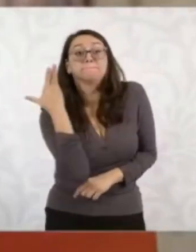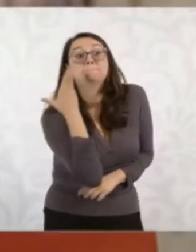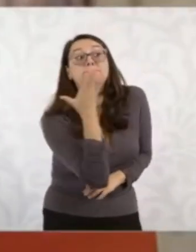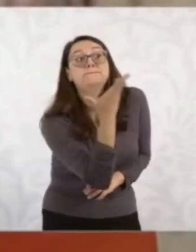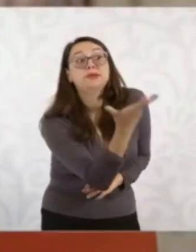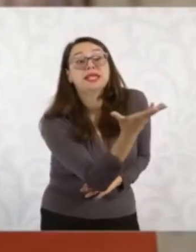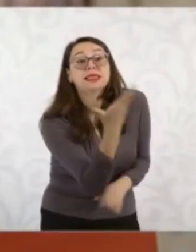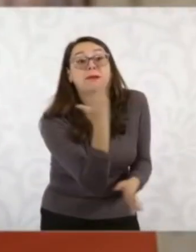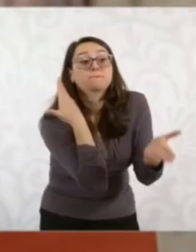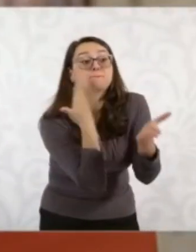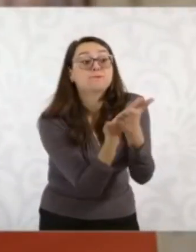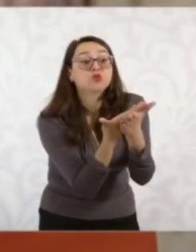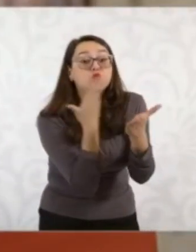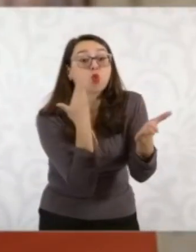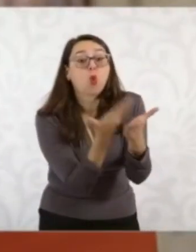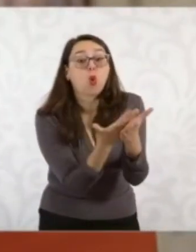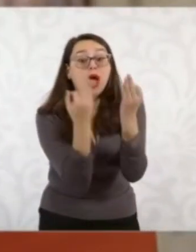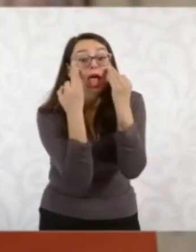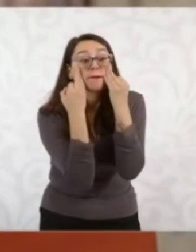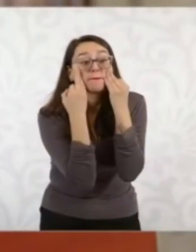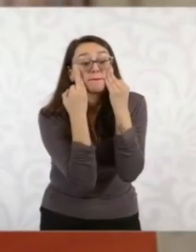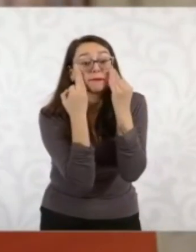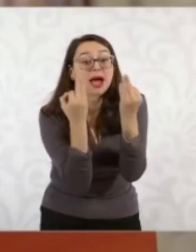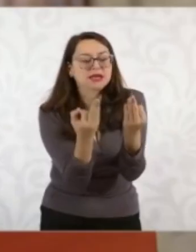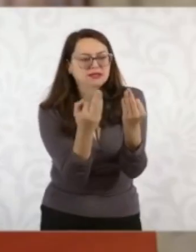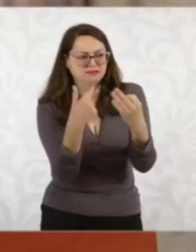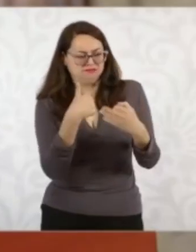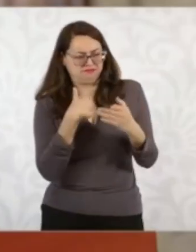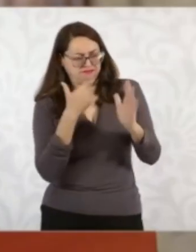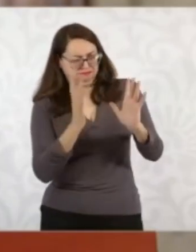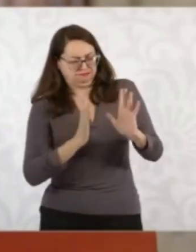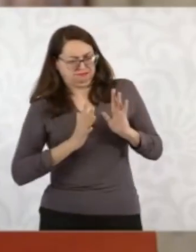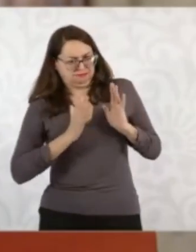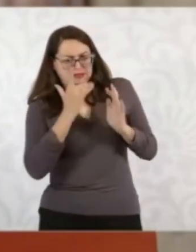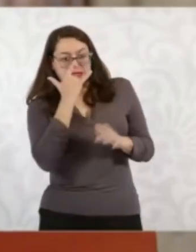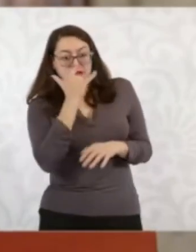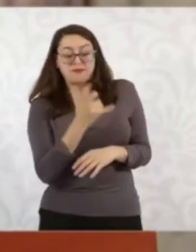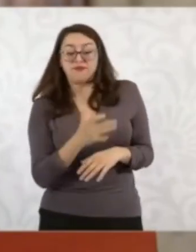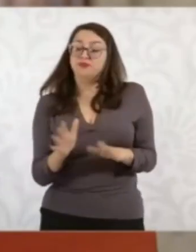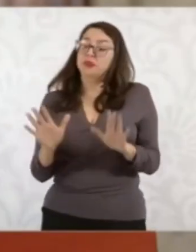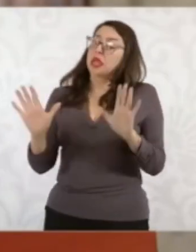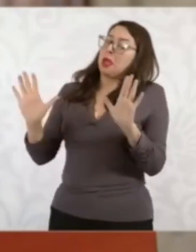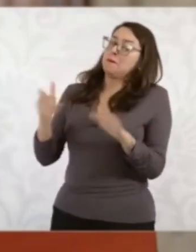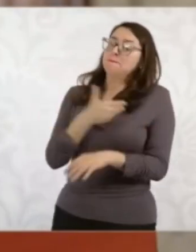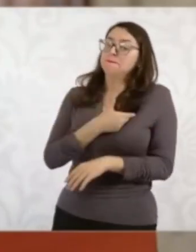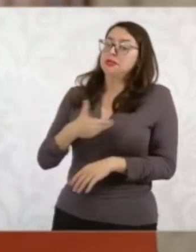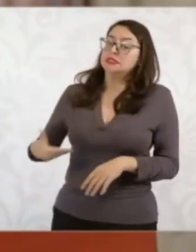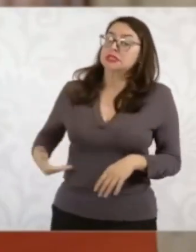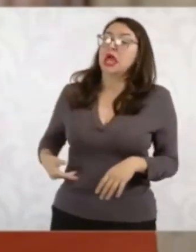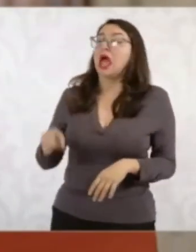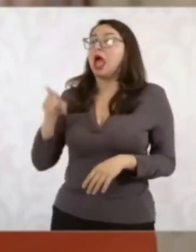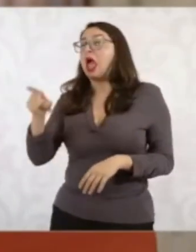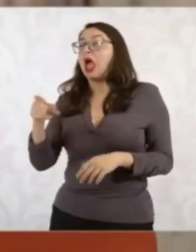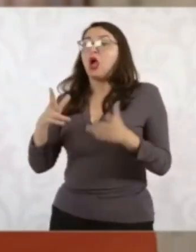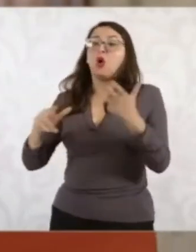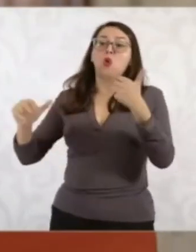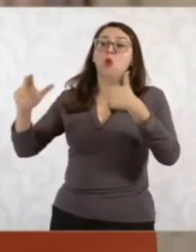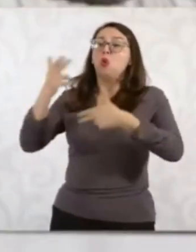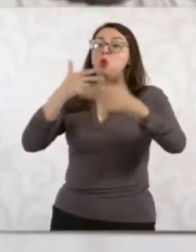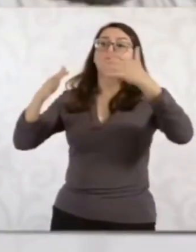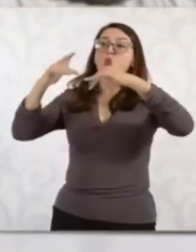Cuando le pedí pruebas ante acusaciones que me parecieron increíbles, me contestó, señor presidente, donde hay humo hay fuego.